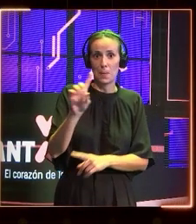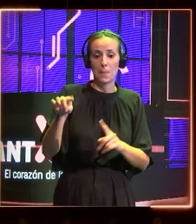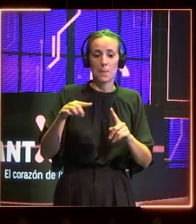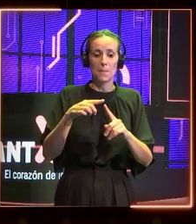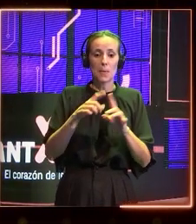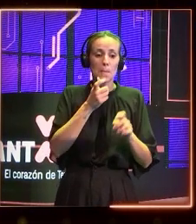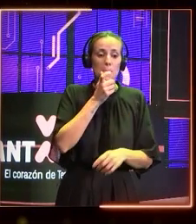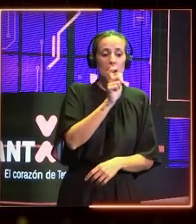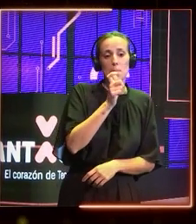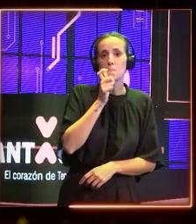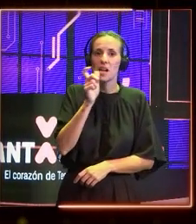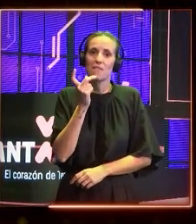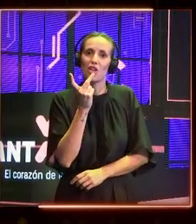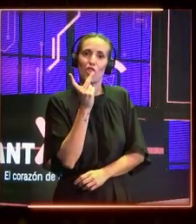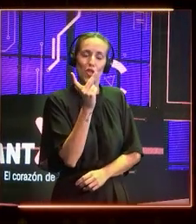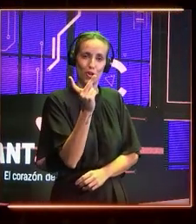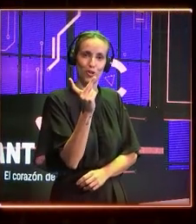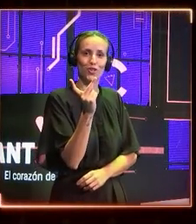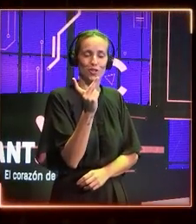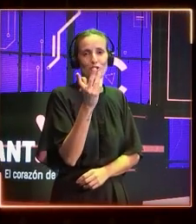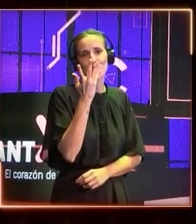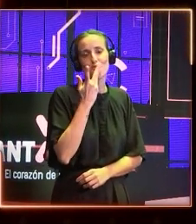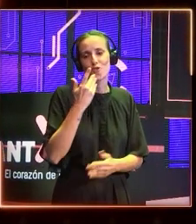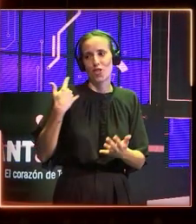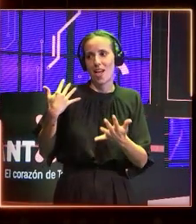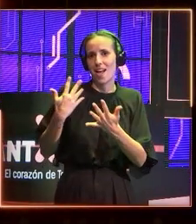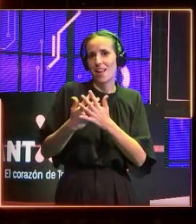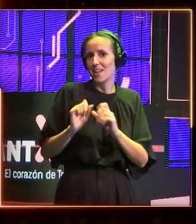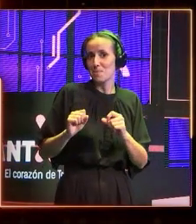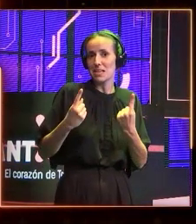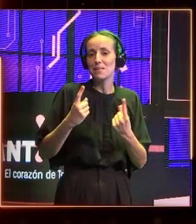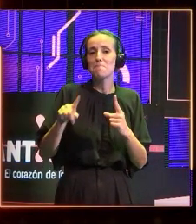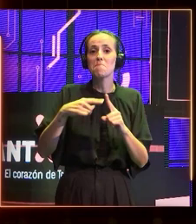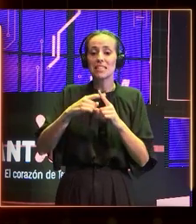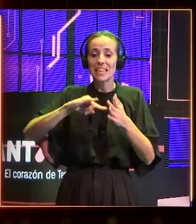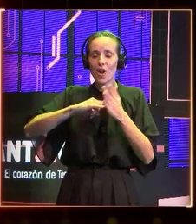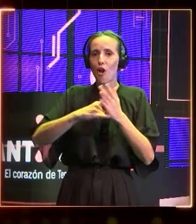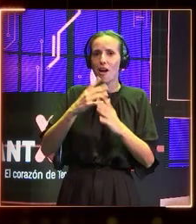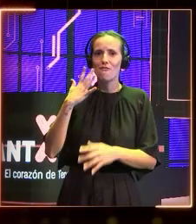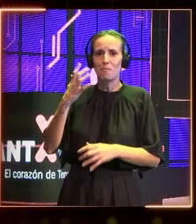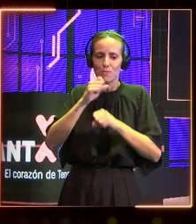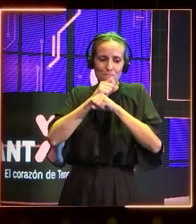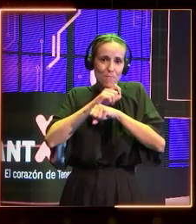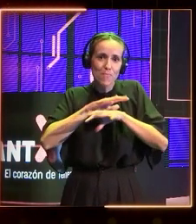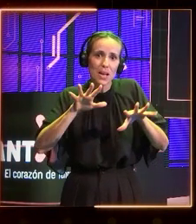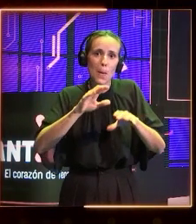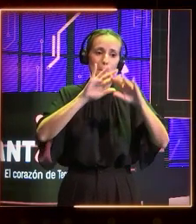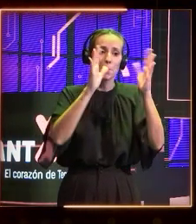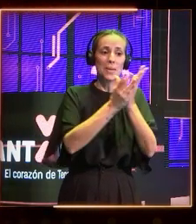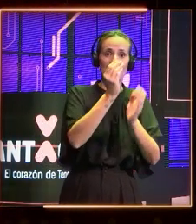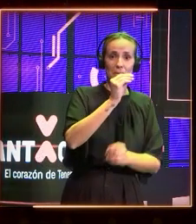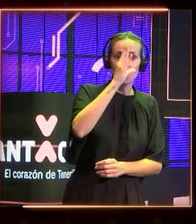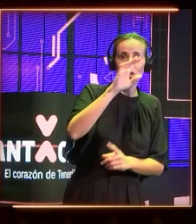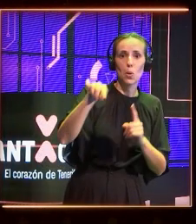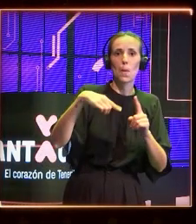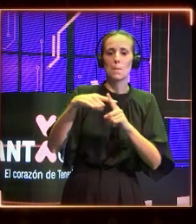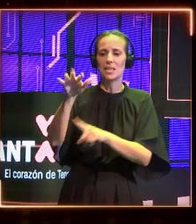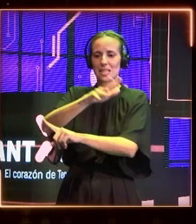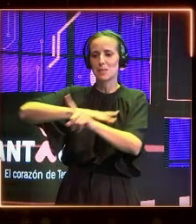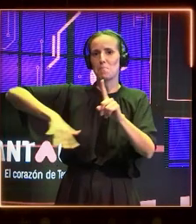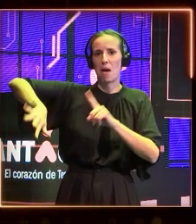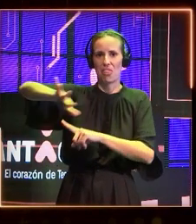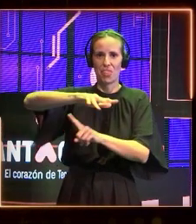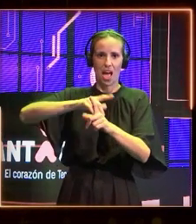esas dos palabras que han sido más eh conocidas y que han hecho más famosas esta tecnología que son el metaverso y la computación espacial